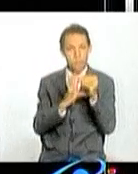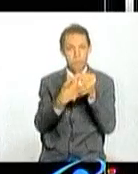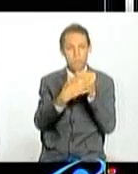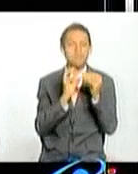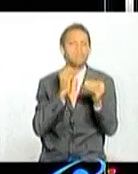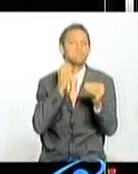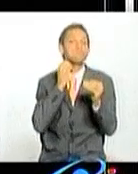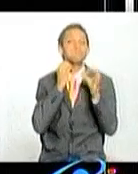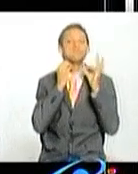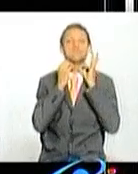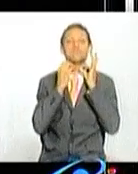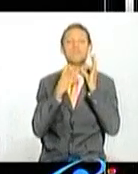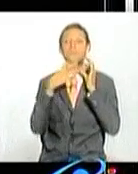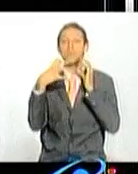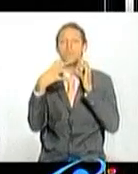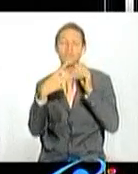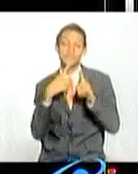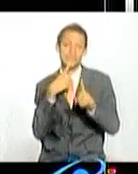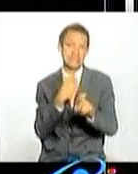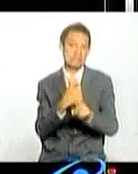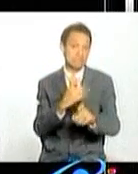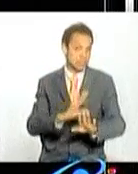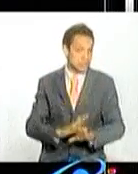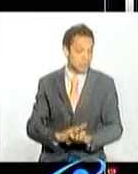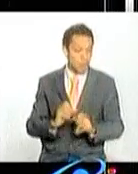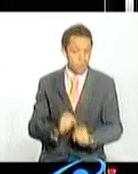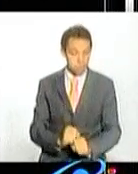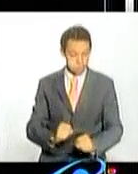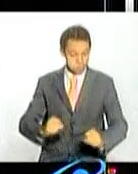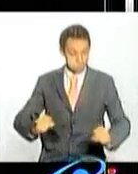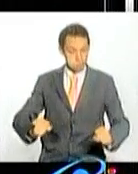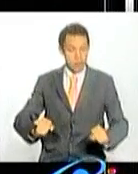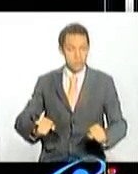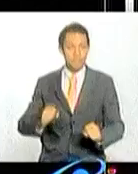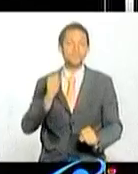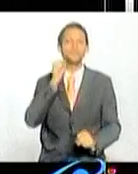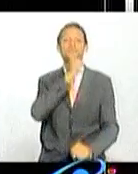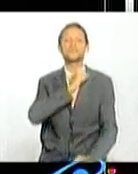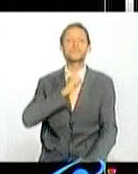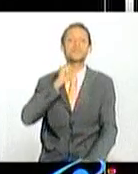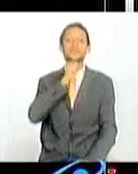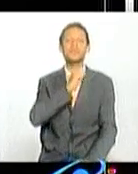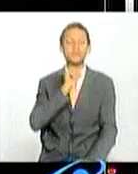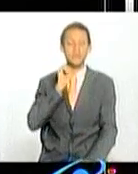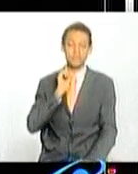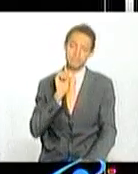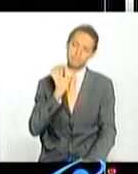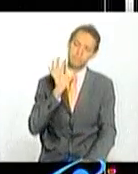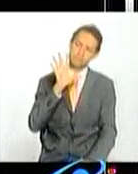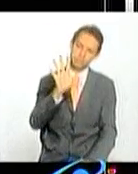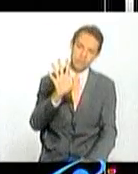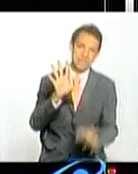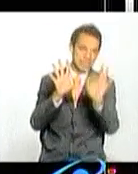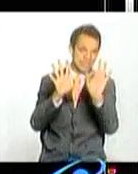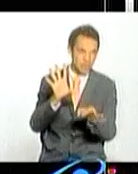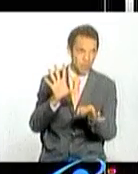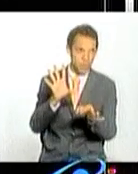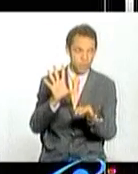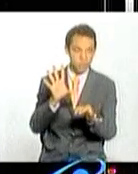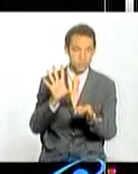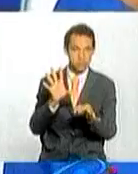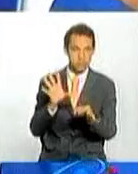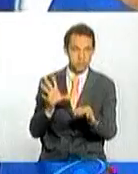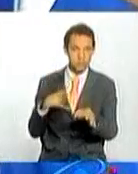comúnmente llamamos el bocio. Entonces, con la ecografía, lo que vamos haciendo, ¿sí?,